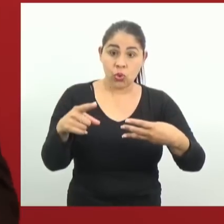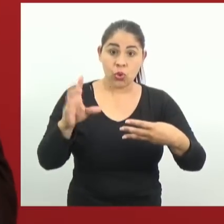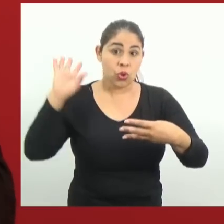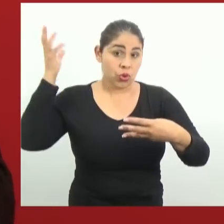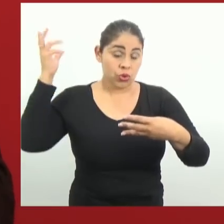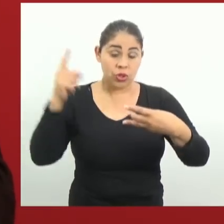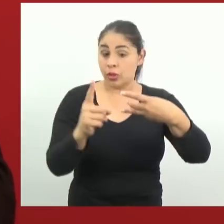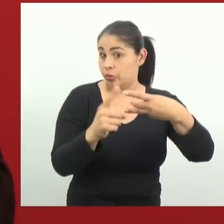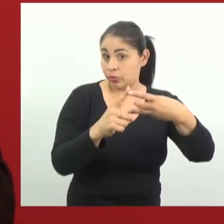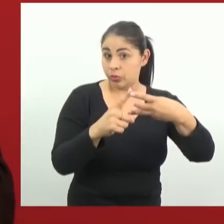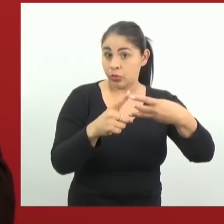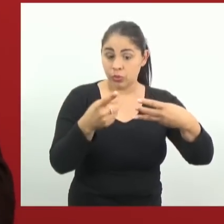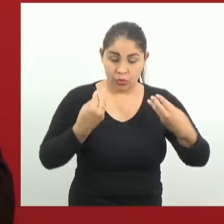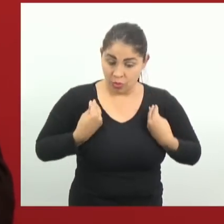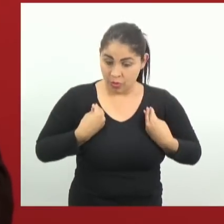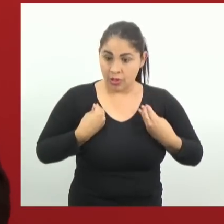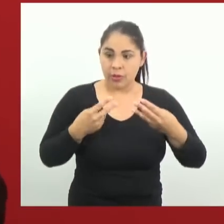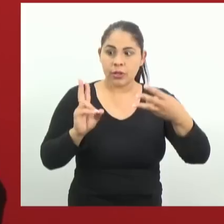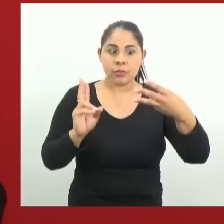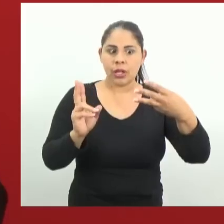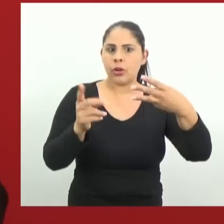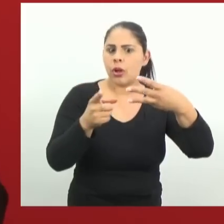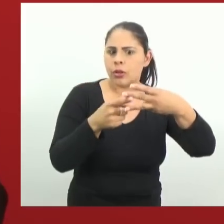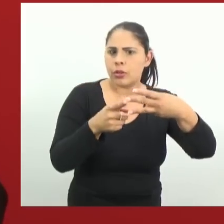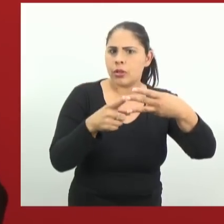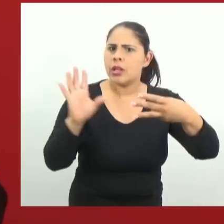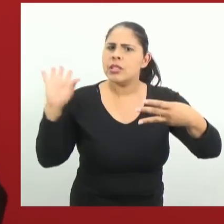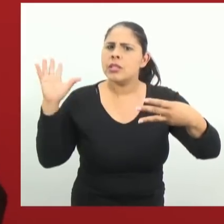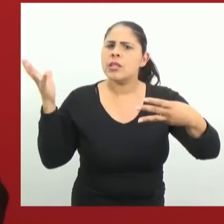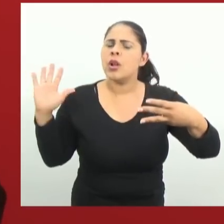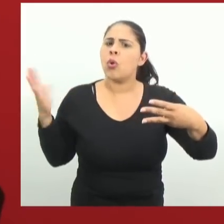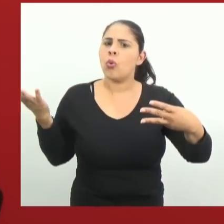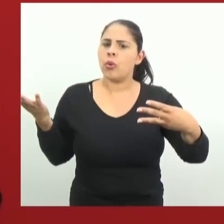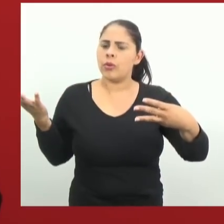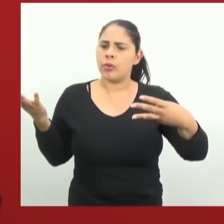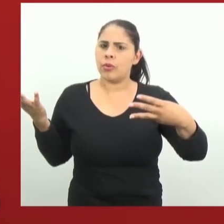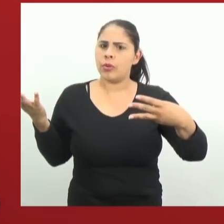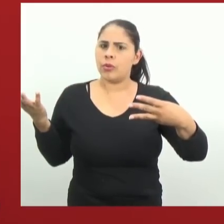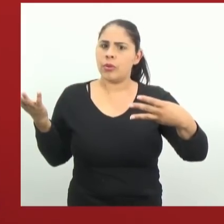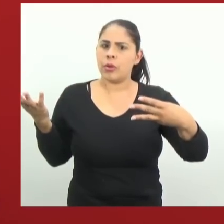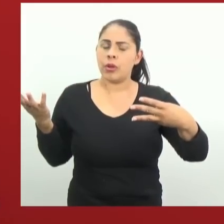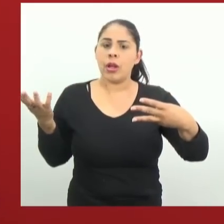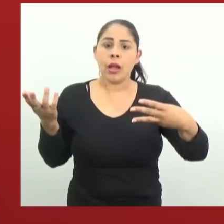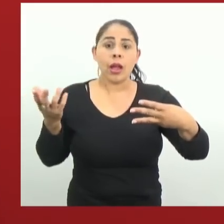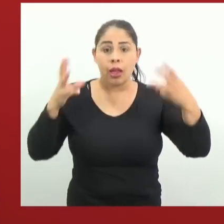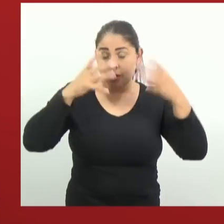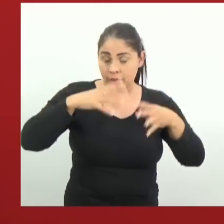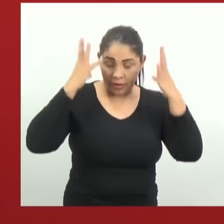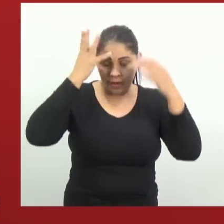Y esa palabra, como el ángel enviado a Daniel en capítulo 10, le dijo: